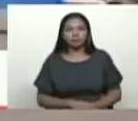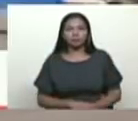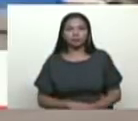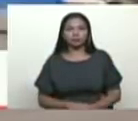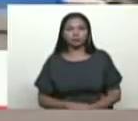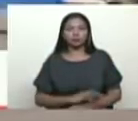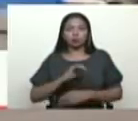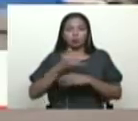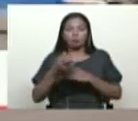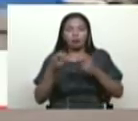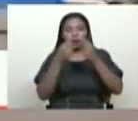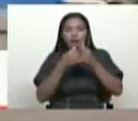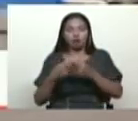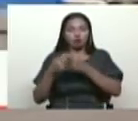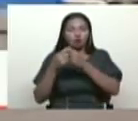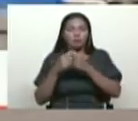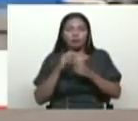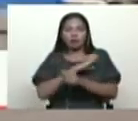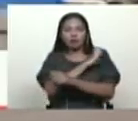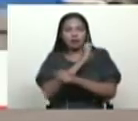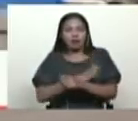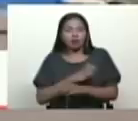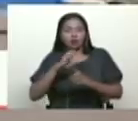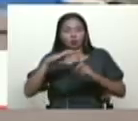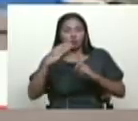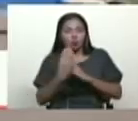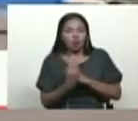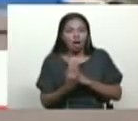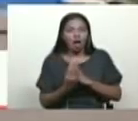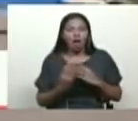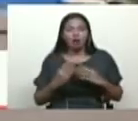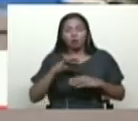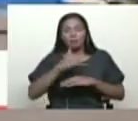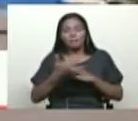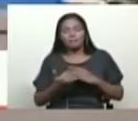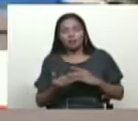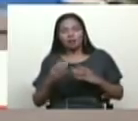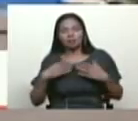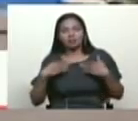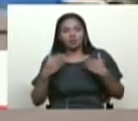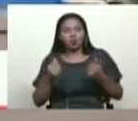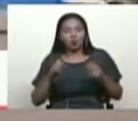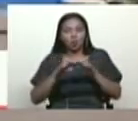plan económico, un plan energético, un plan cultural, un plan de salud, un plan educativo,